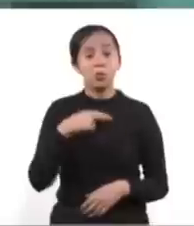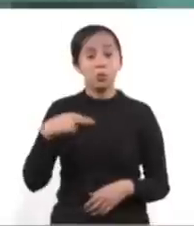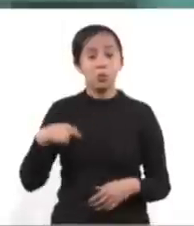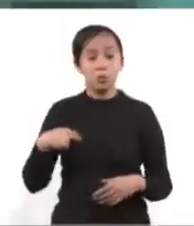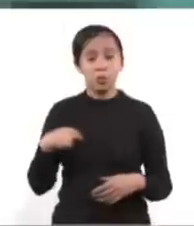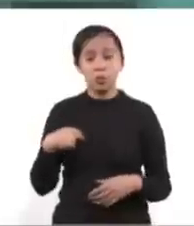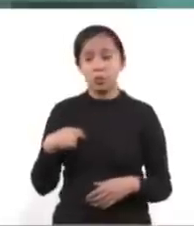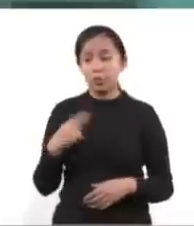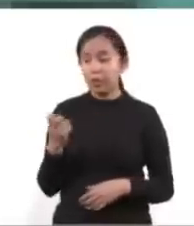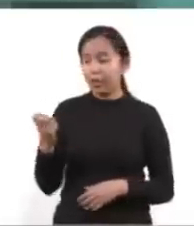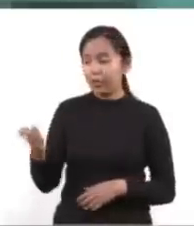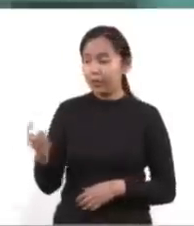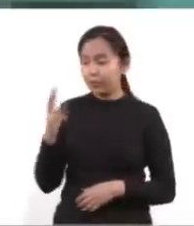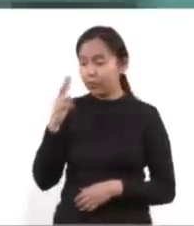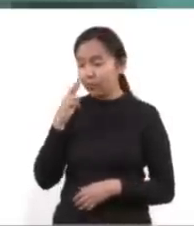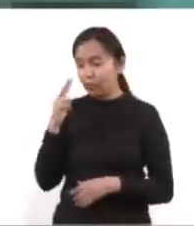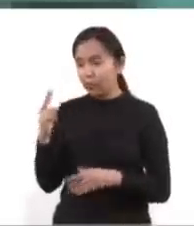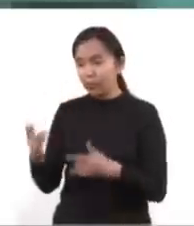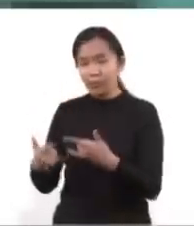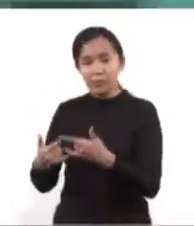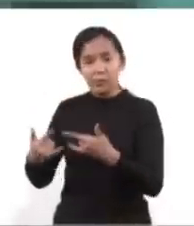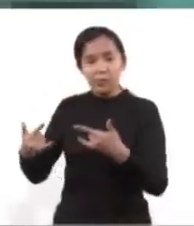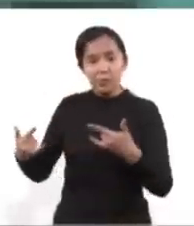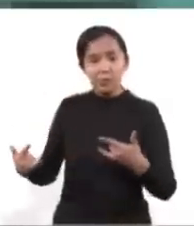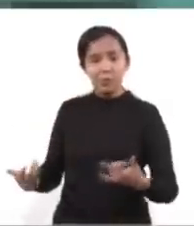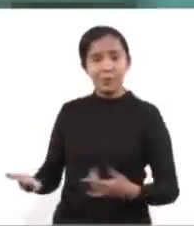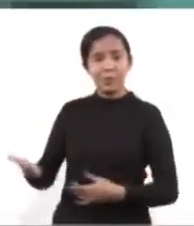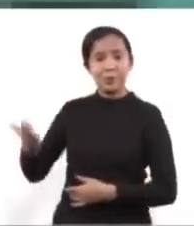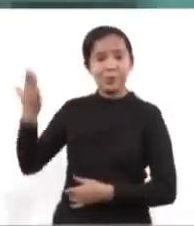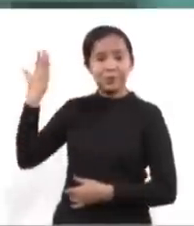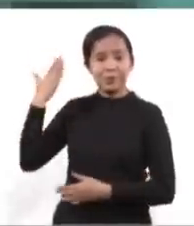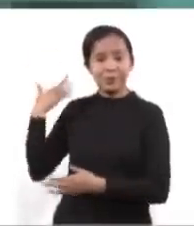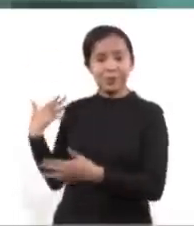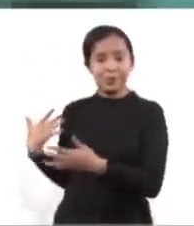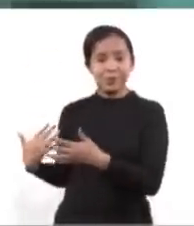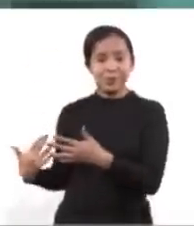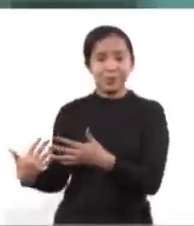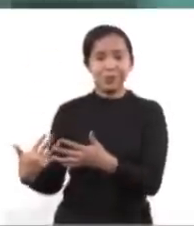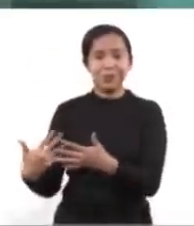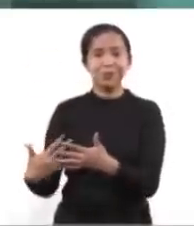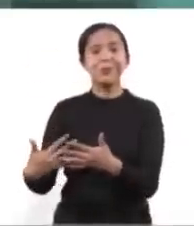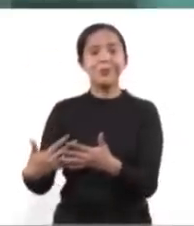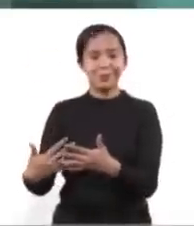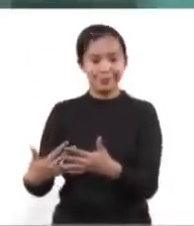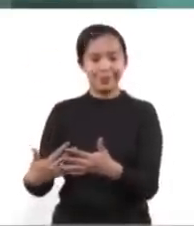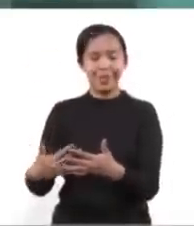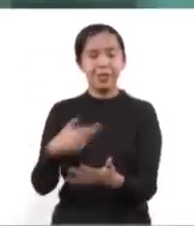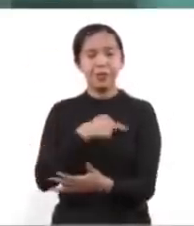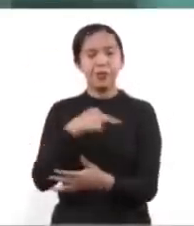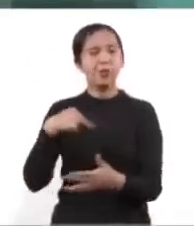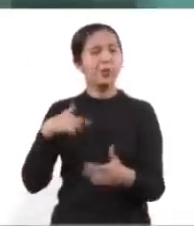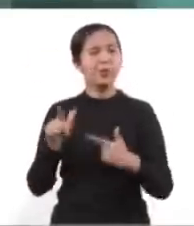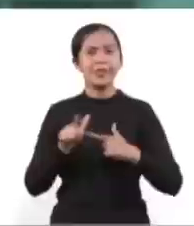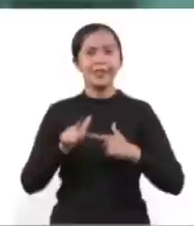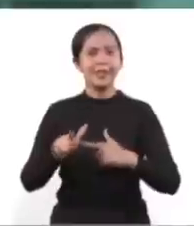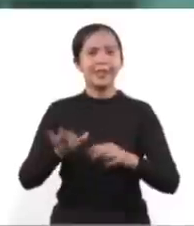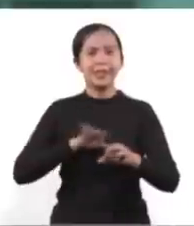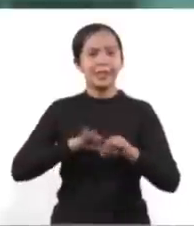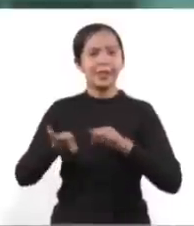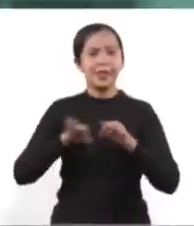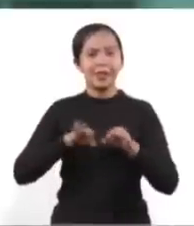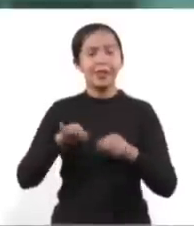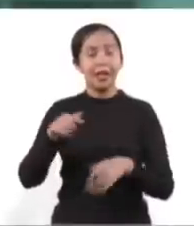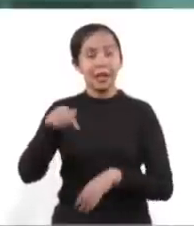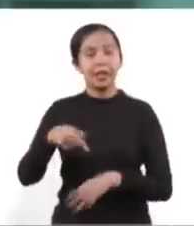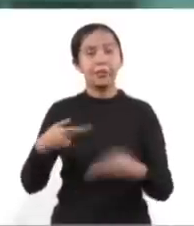historia. Vamos a trabajar por los habitantes de la Ciudad de México y porque este